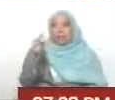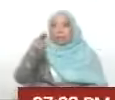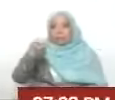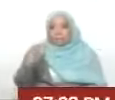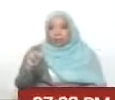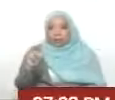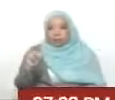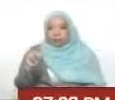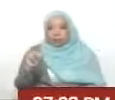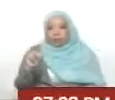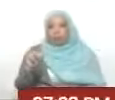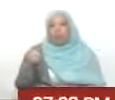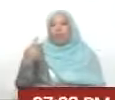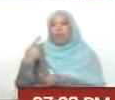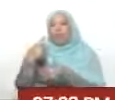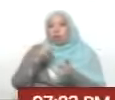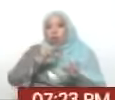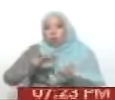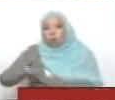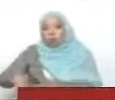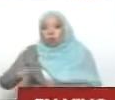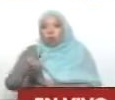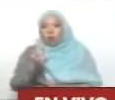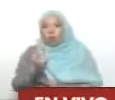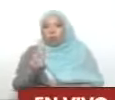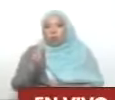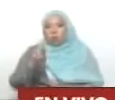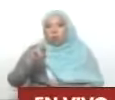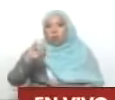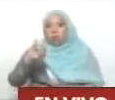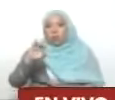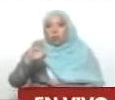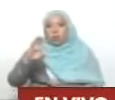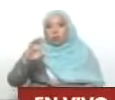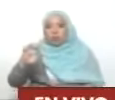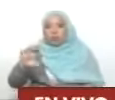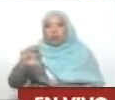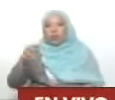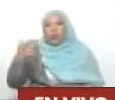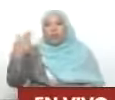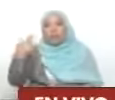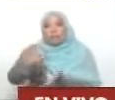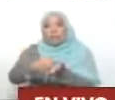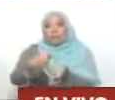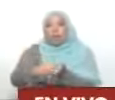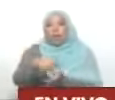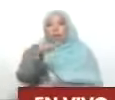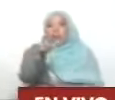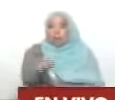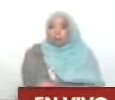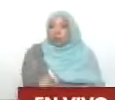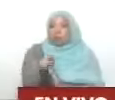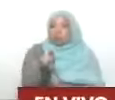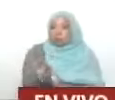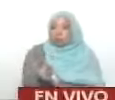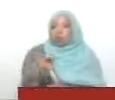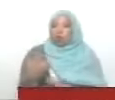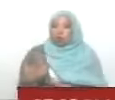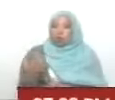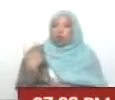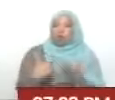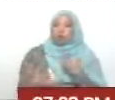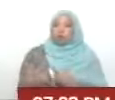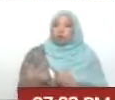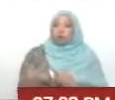nombre y apellido, venezolanos y colombianos. Y han metido sicarios dentro de Venezuela para tratar de hacernos